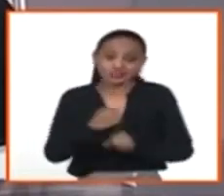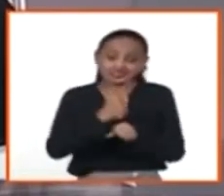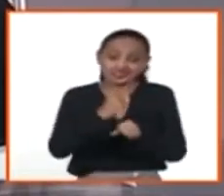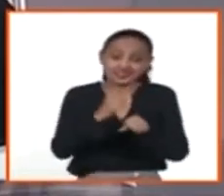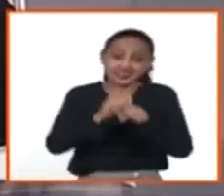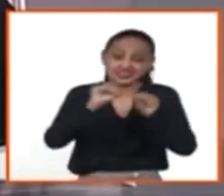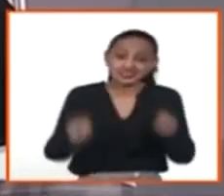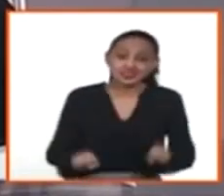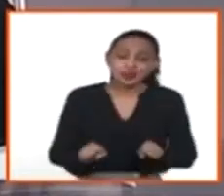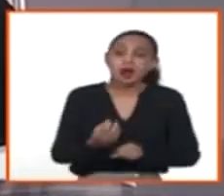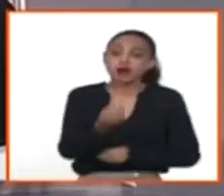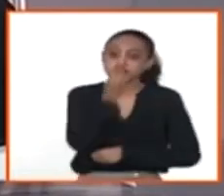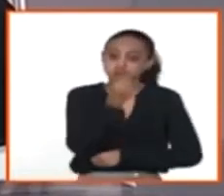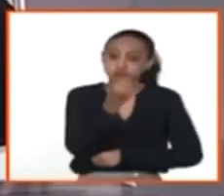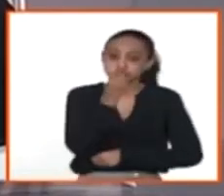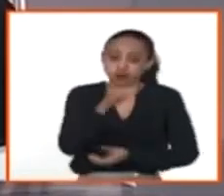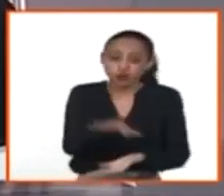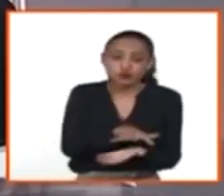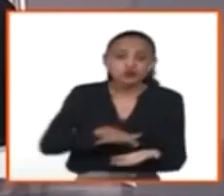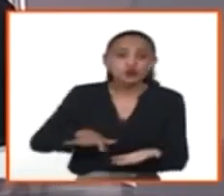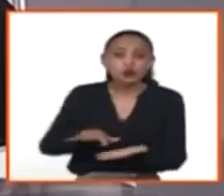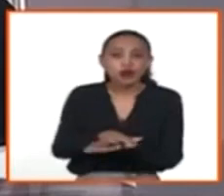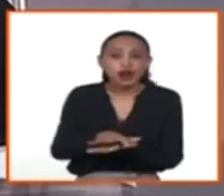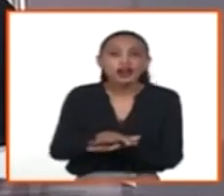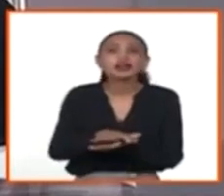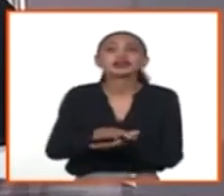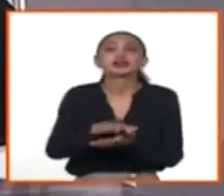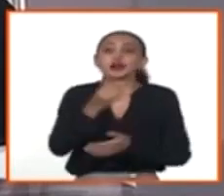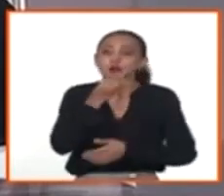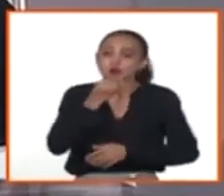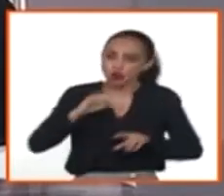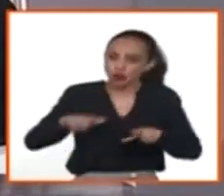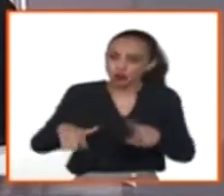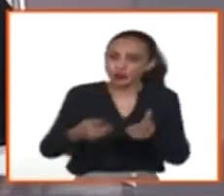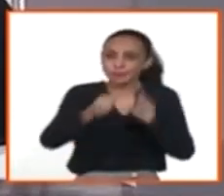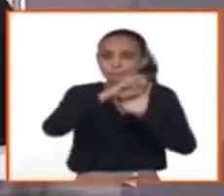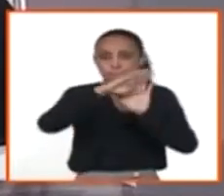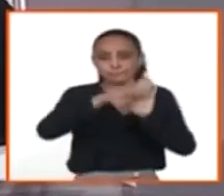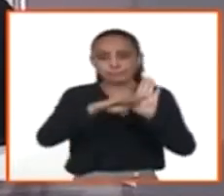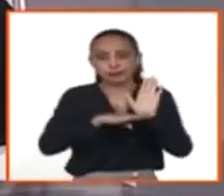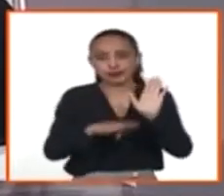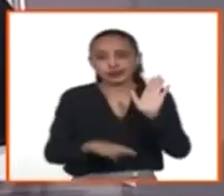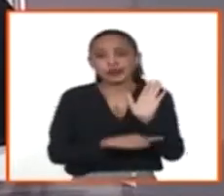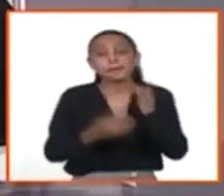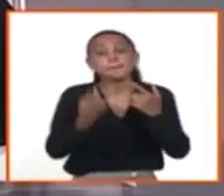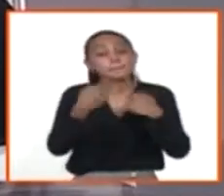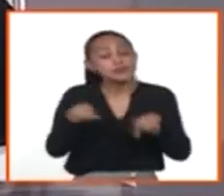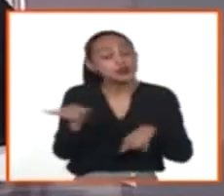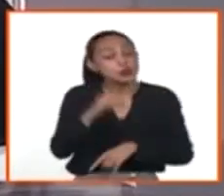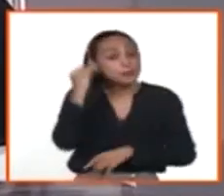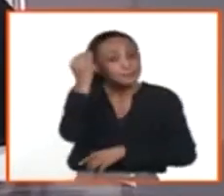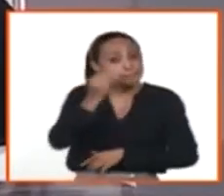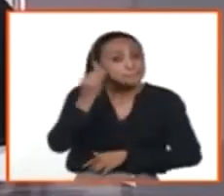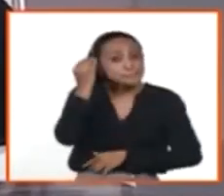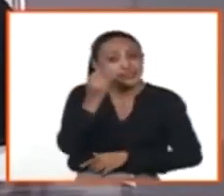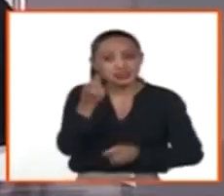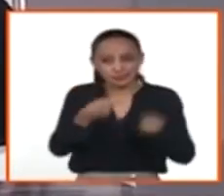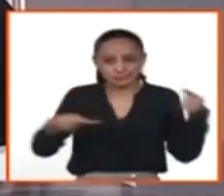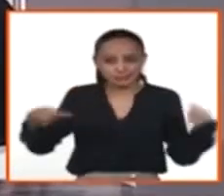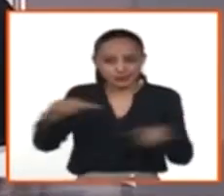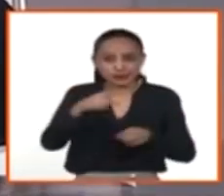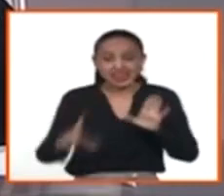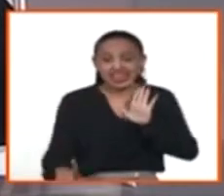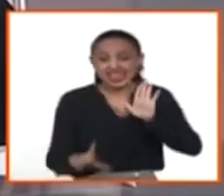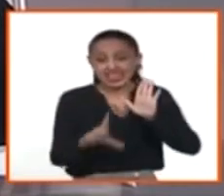que establezcan y adopten estas estrategias y medidas que se promueven. Pero también se prevé, sobre todo en el decreto